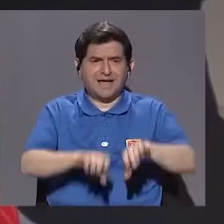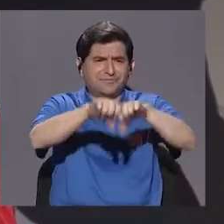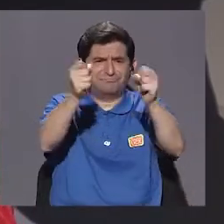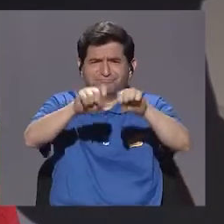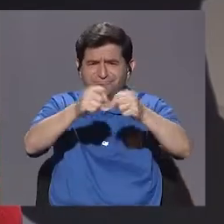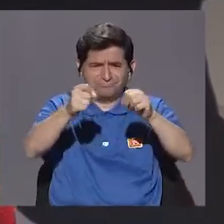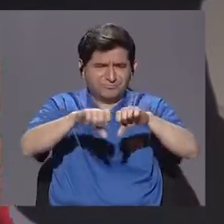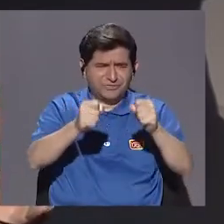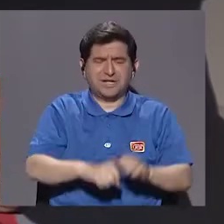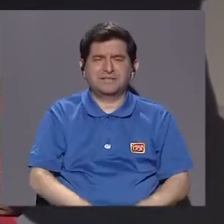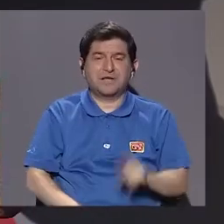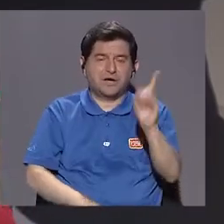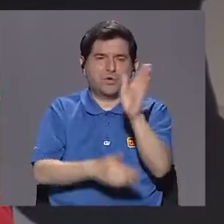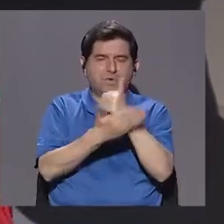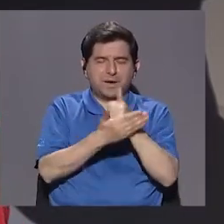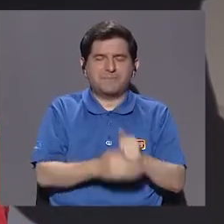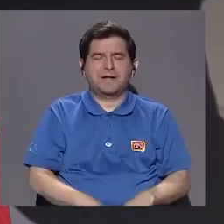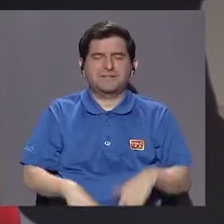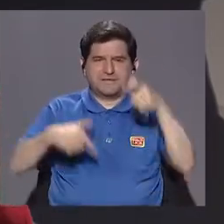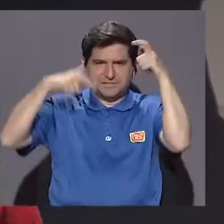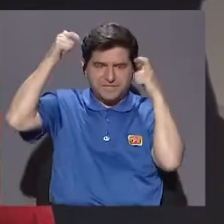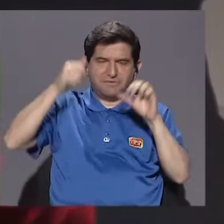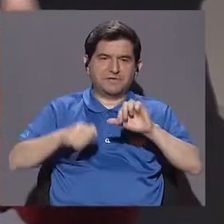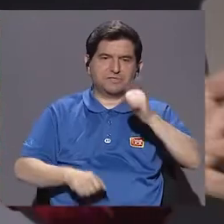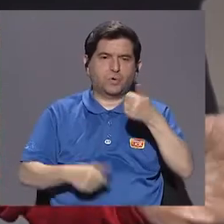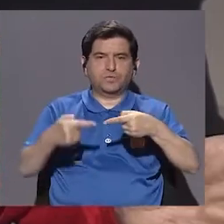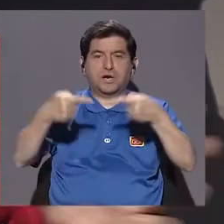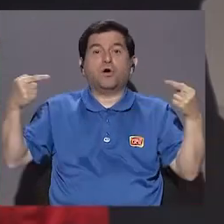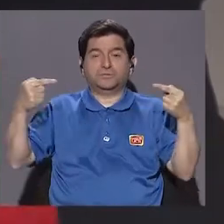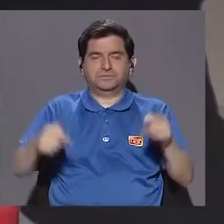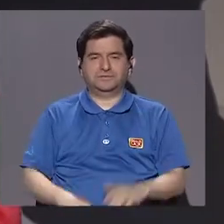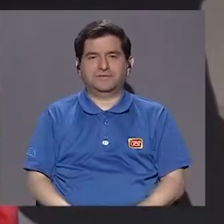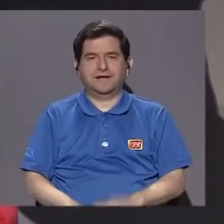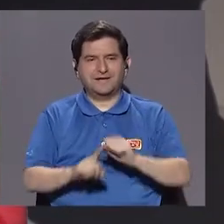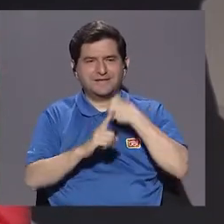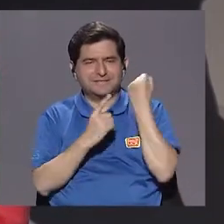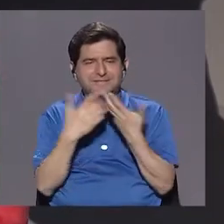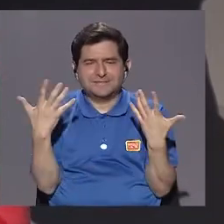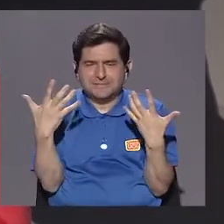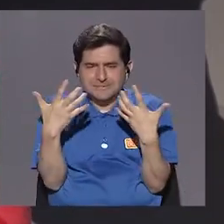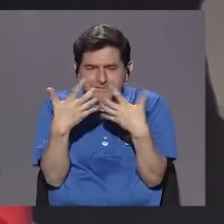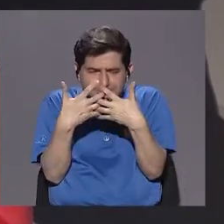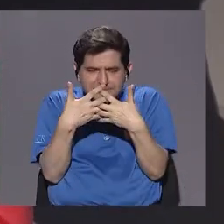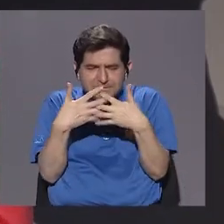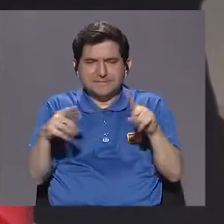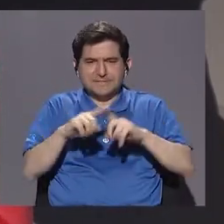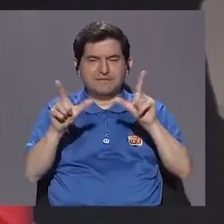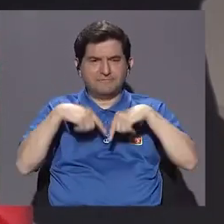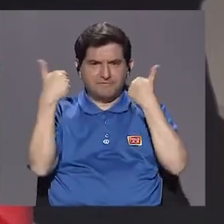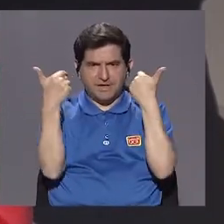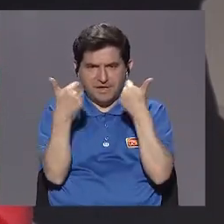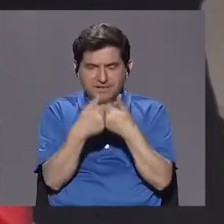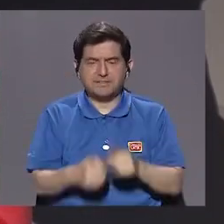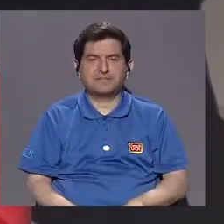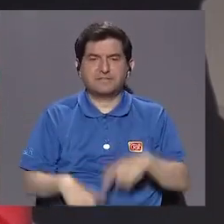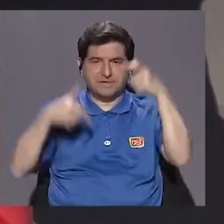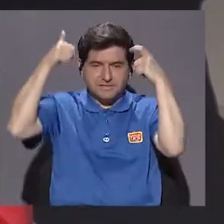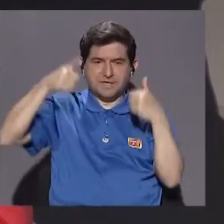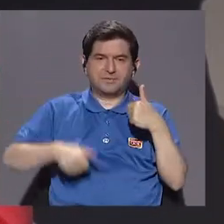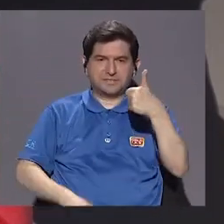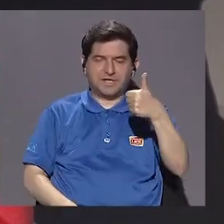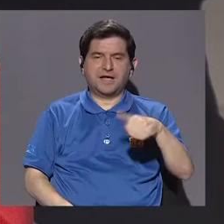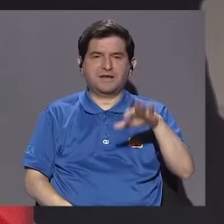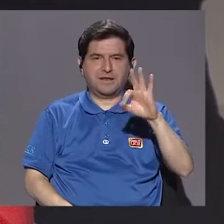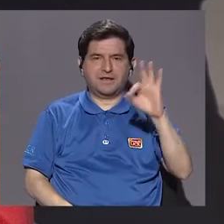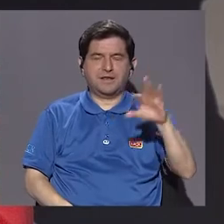una con chávez otra contra chávez y ahí eso fue aquello una amalgama de fuerzas chávez ganan el 99 con